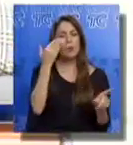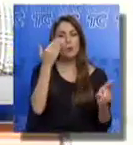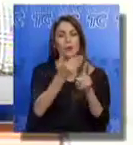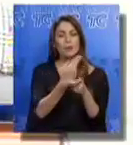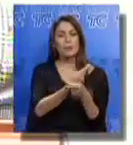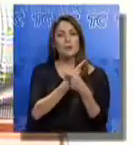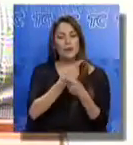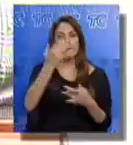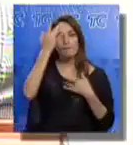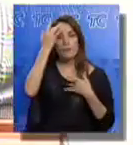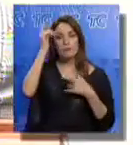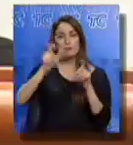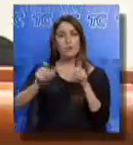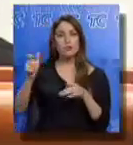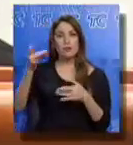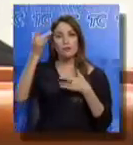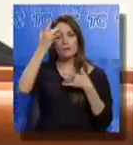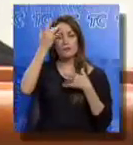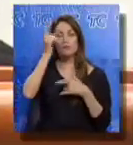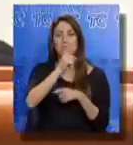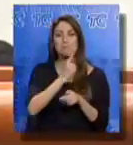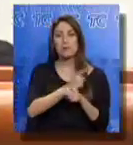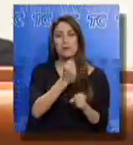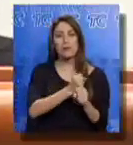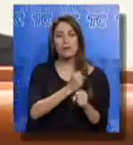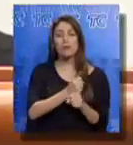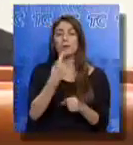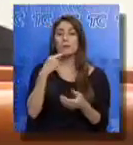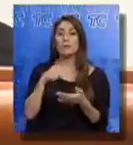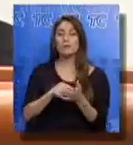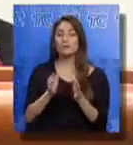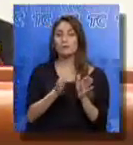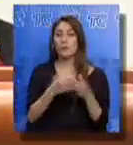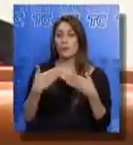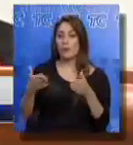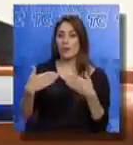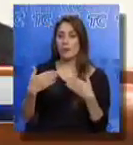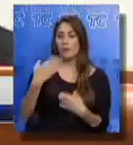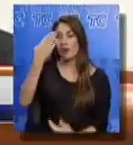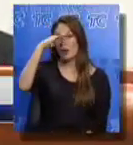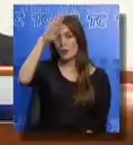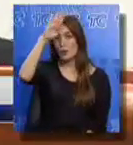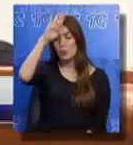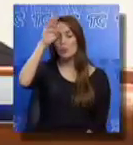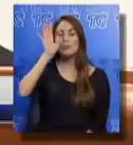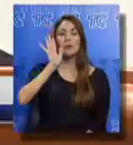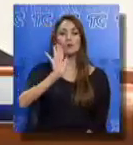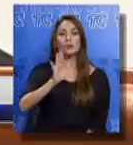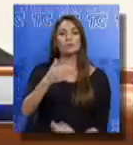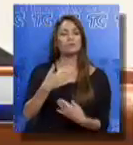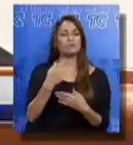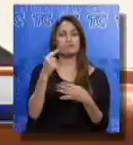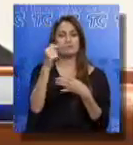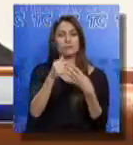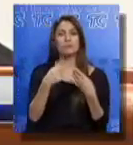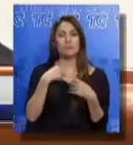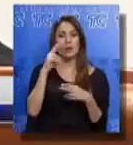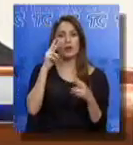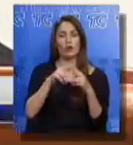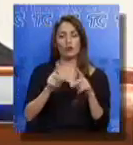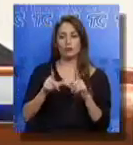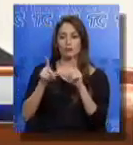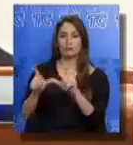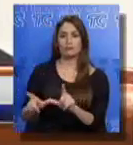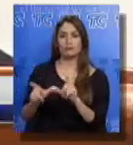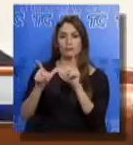crónicas no transmisibles. Países como Panamá, Bolivia, Cuba, Honduras han recibido reconocimientos por